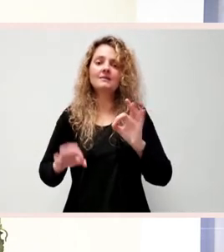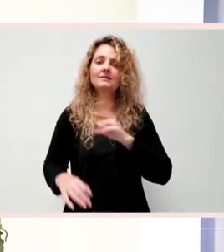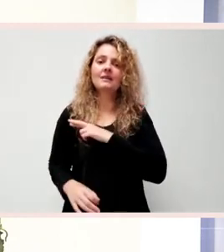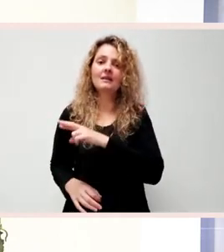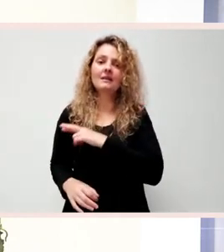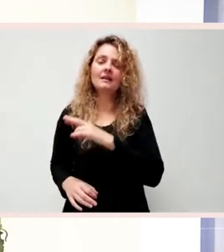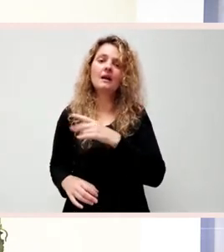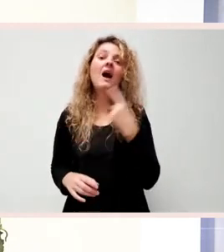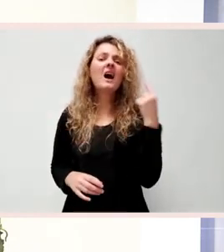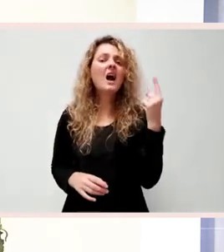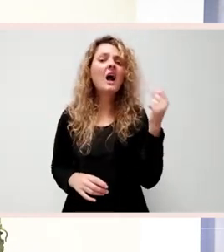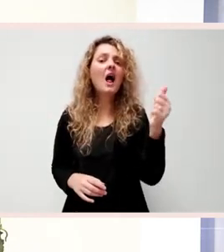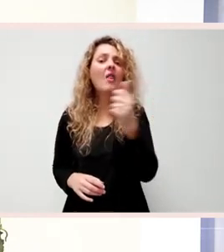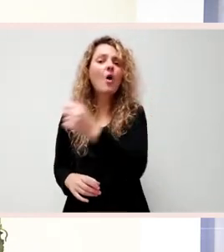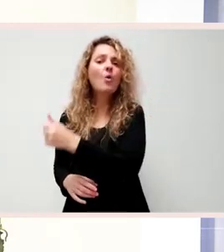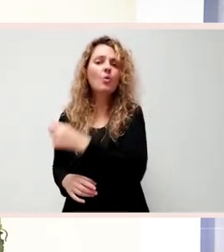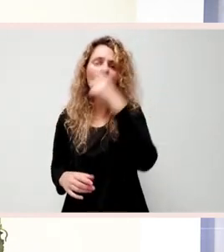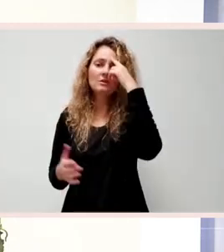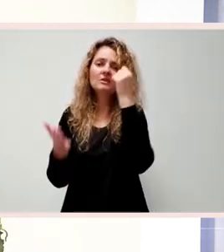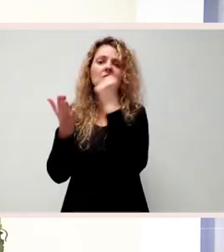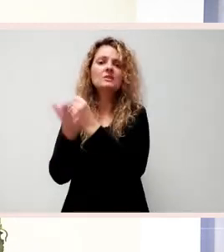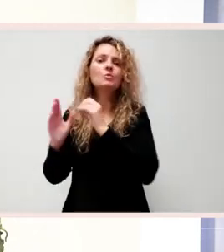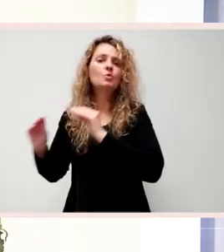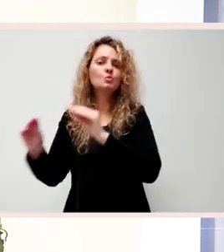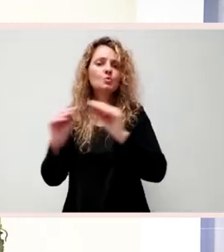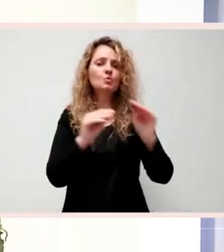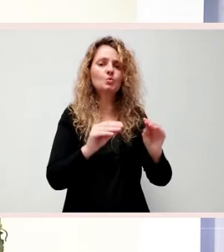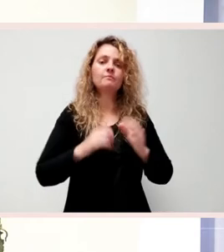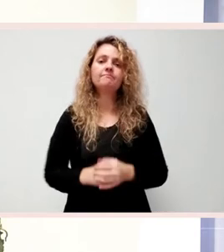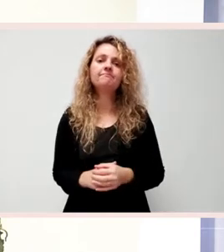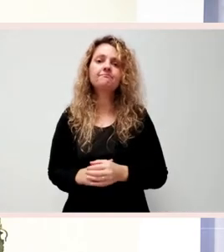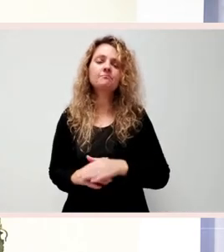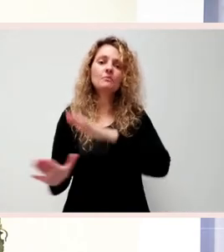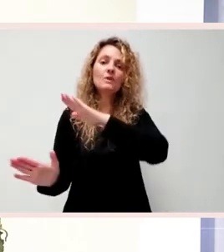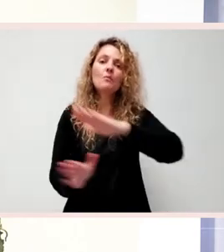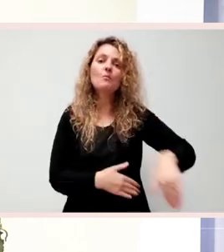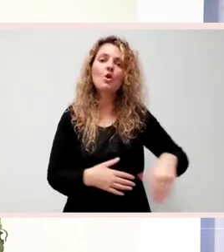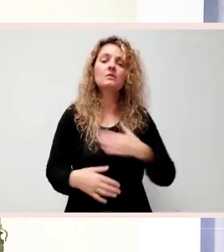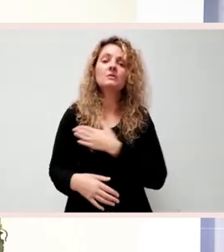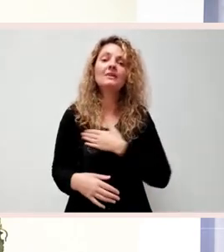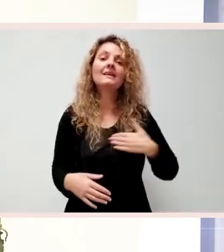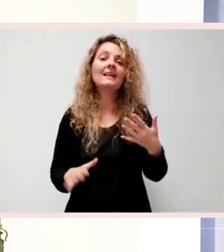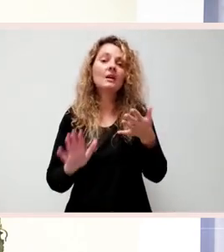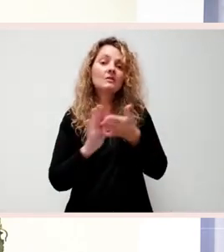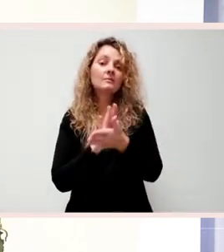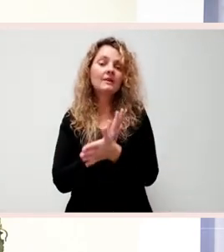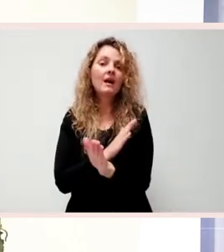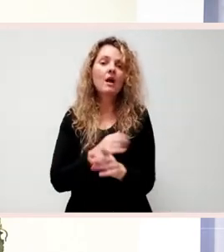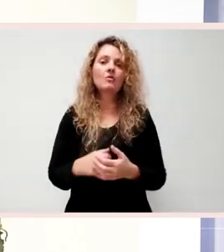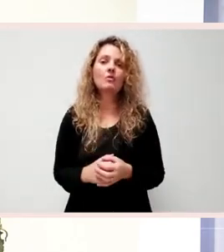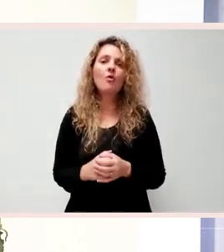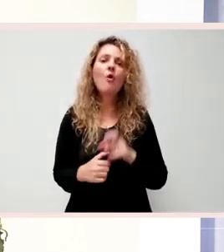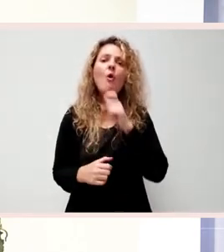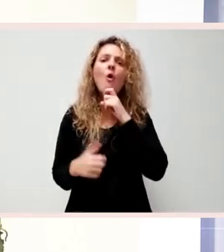nesta descripción da peza como se fixo. Está feita coa técnica da cera perdida. Isto é facer un molde en cera,